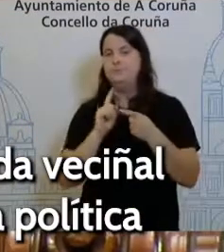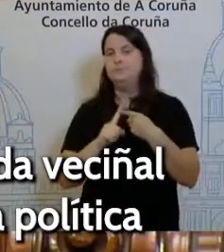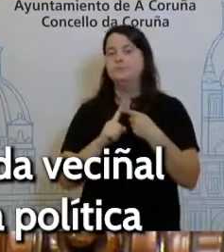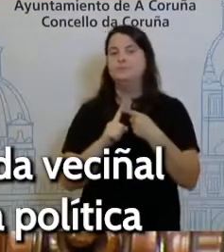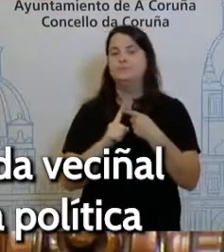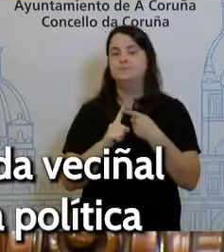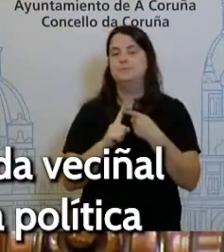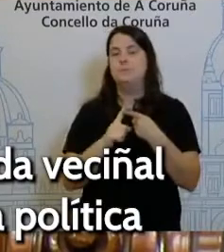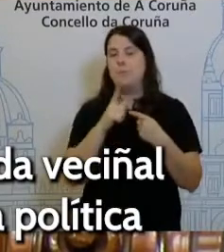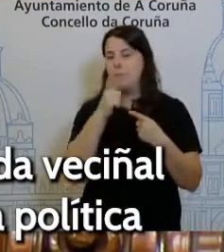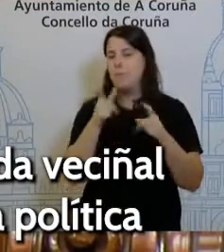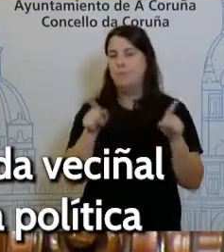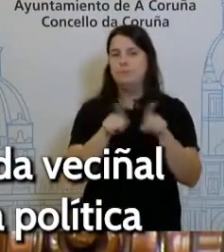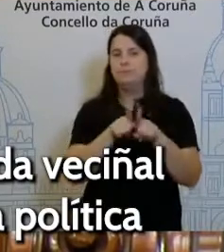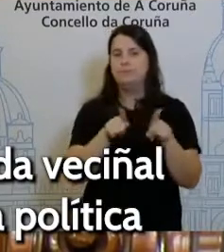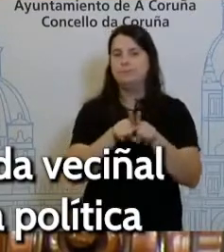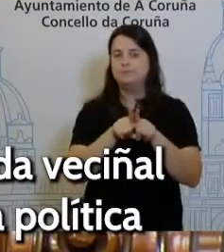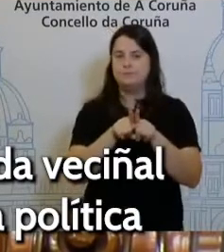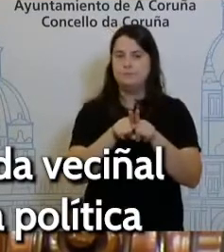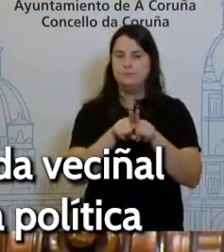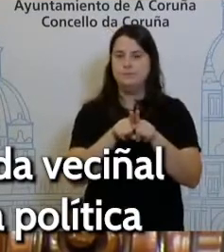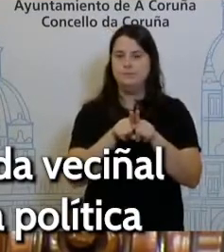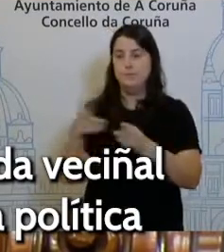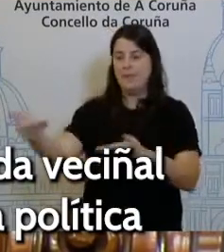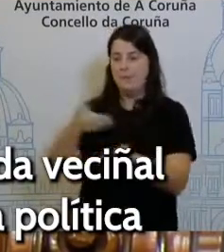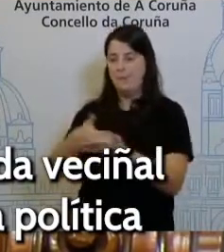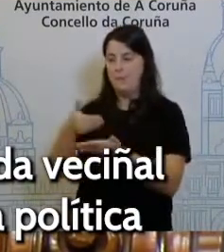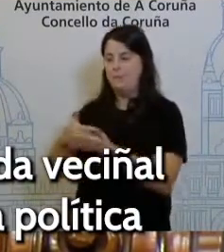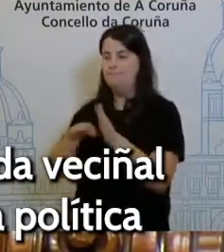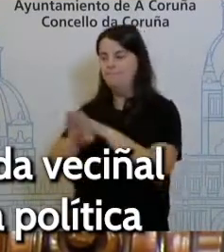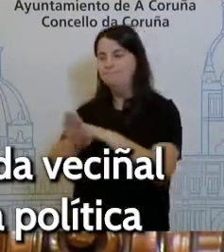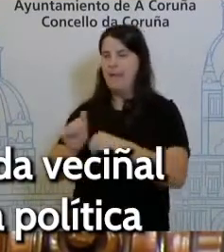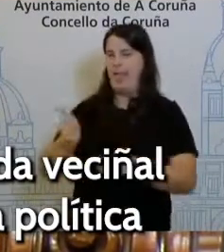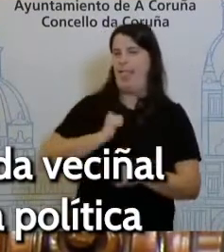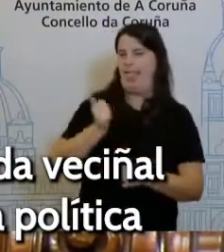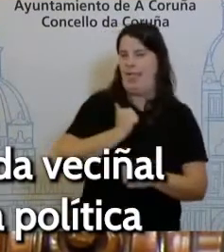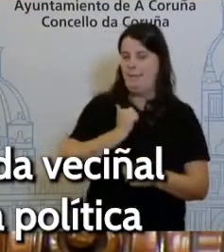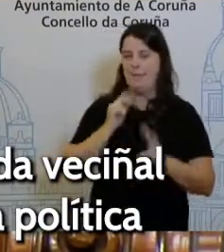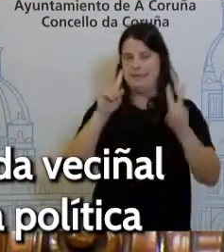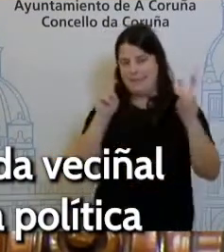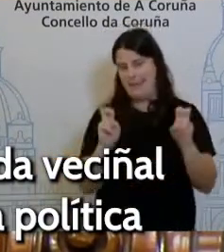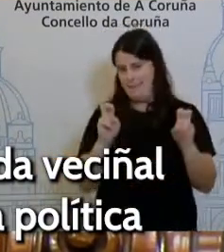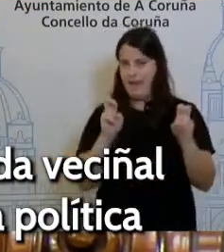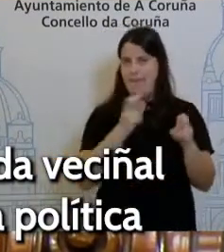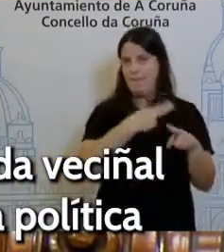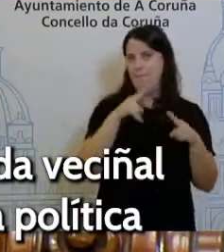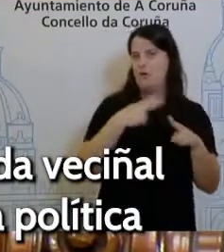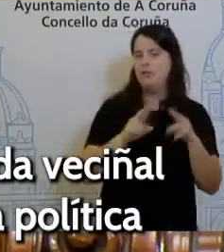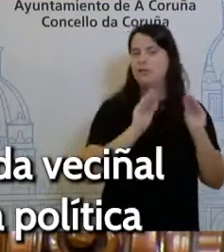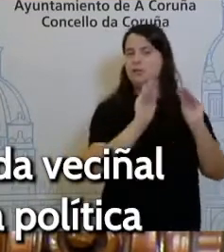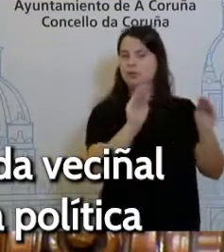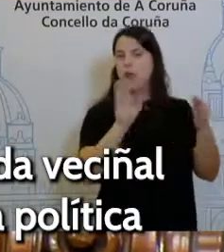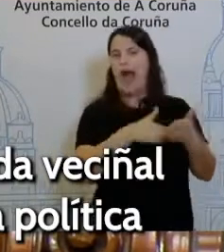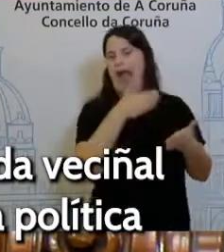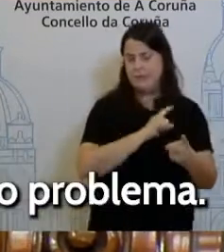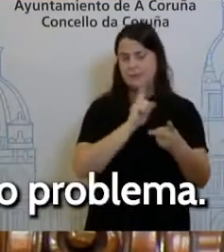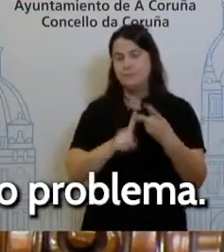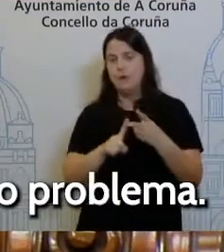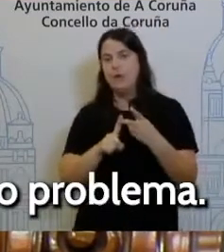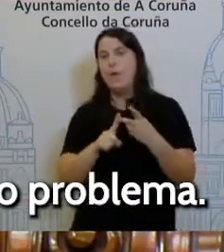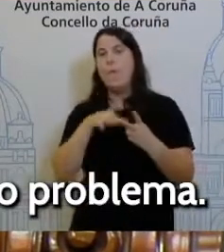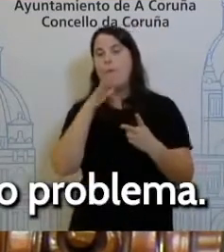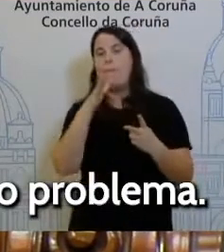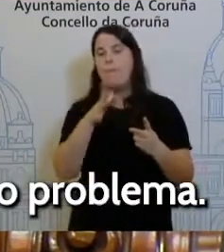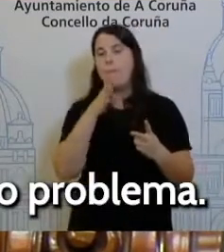mercancía. Instrumentaliza unha demanda veciñal para despregar a súa axenda política que